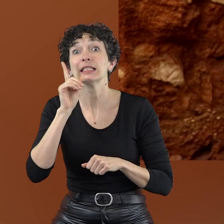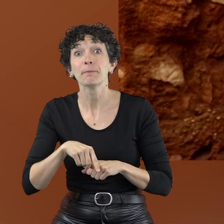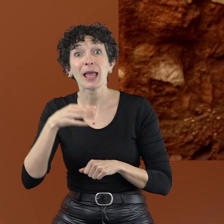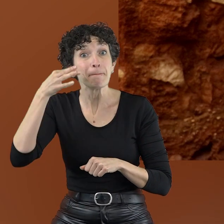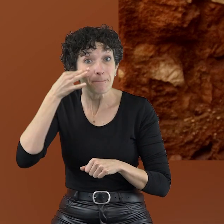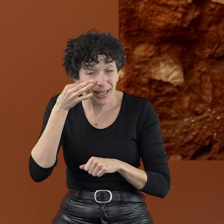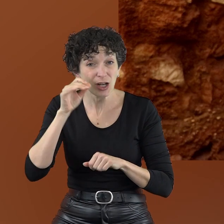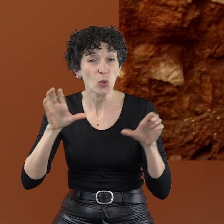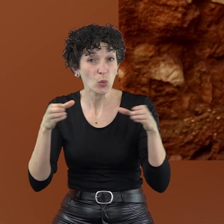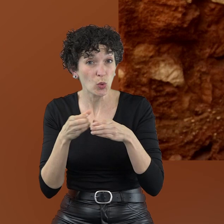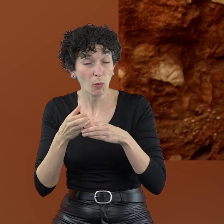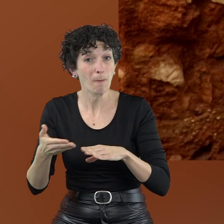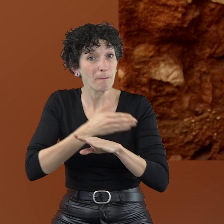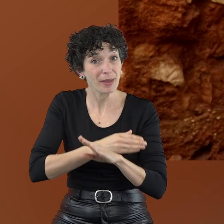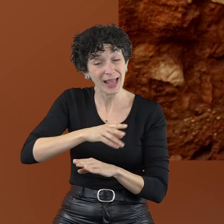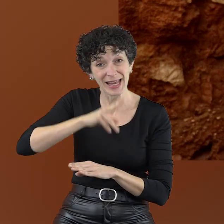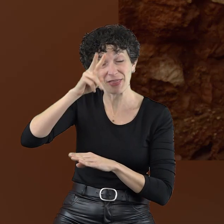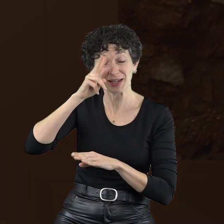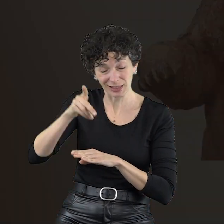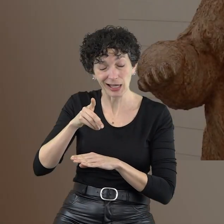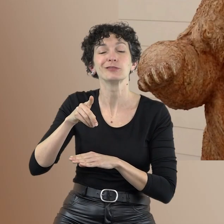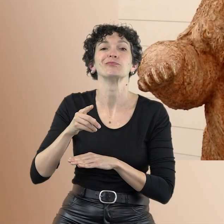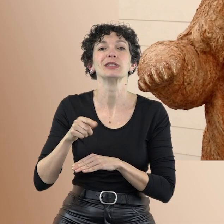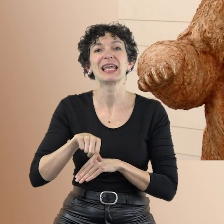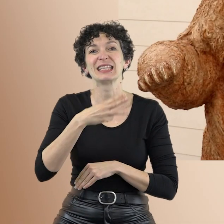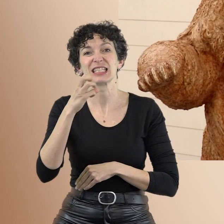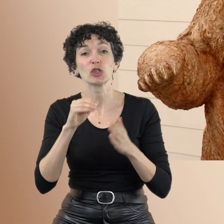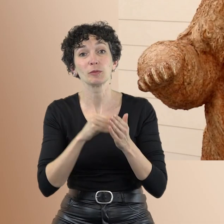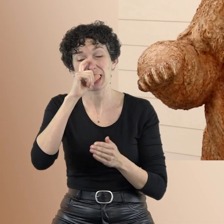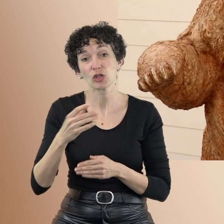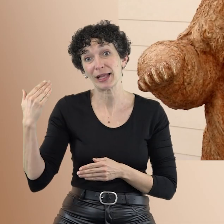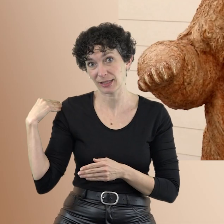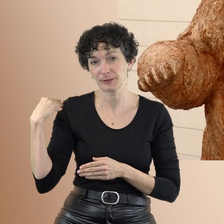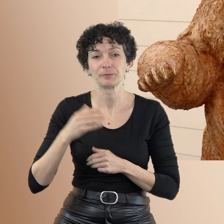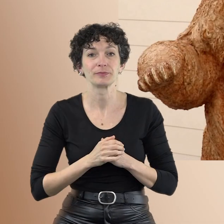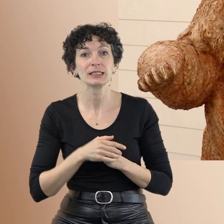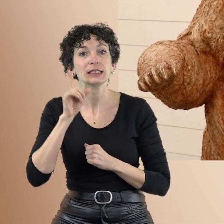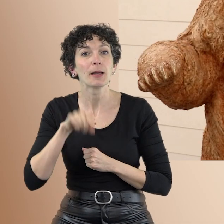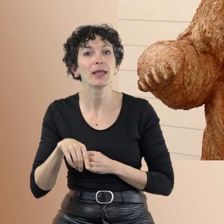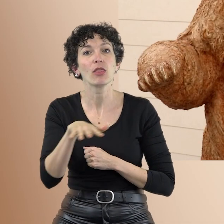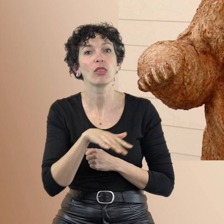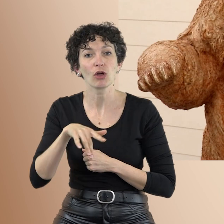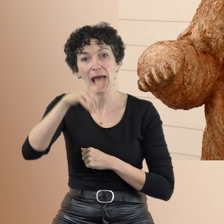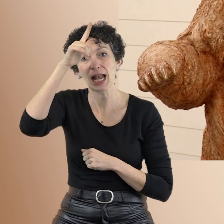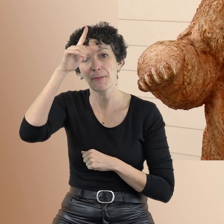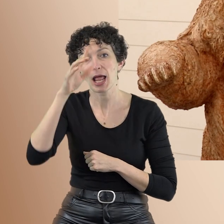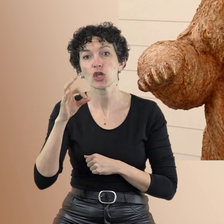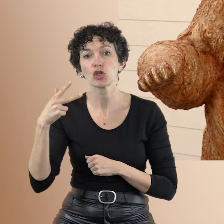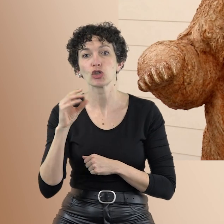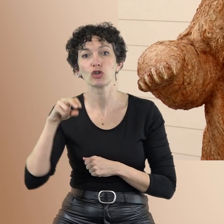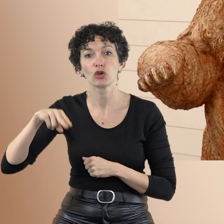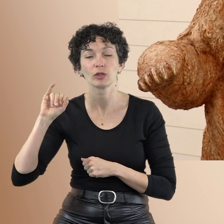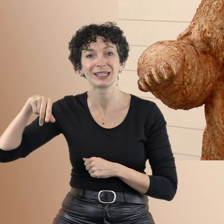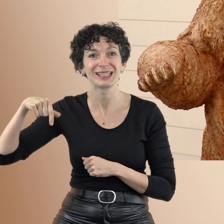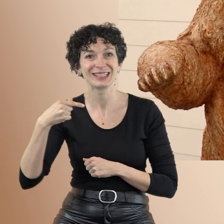parte de grupos pre-neandertales de hace unos 300.000 años. Algo similar, por cierto, ocurre en el yacimiento alemán de Schöningen, donde estos mismos